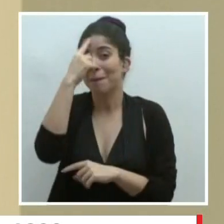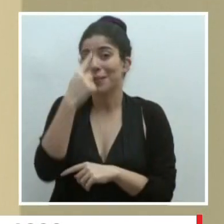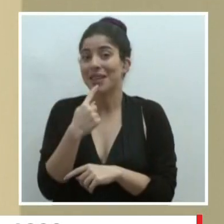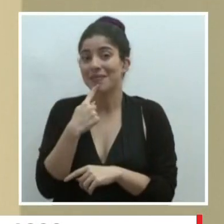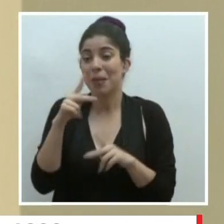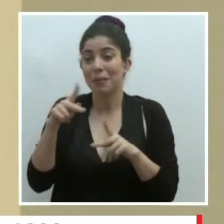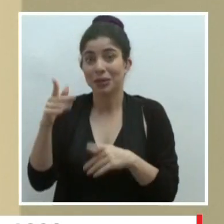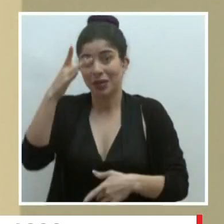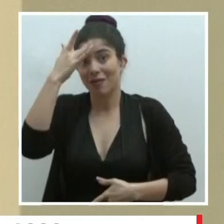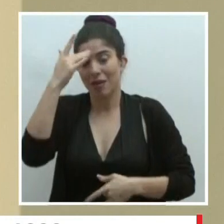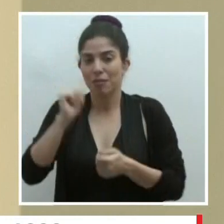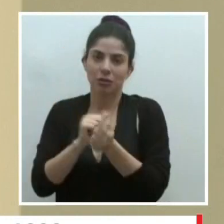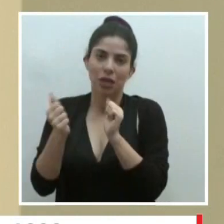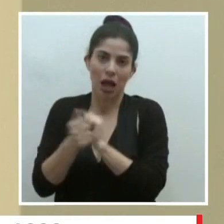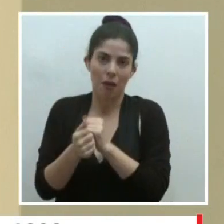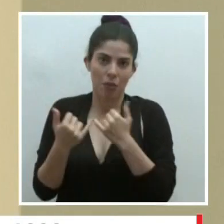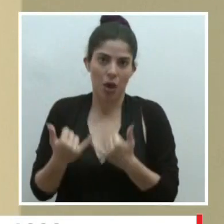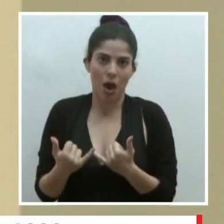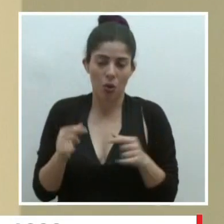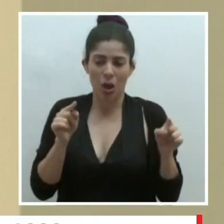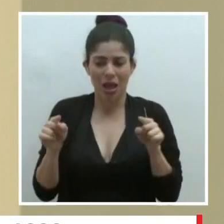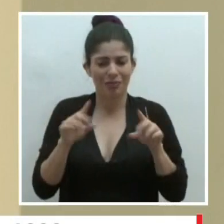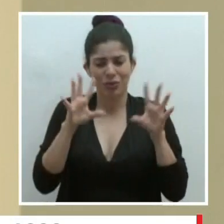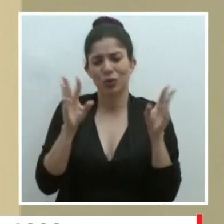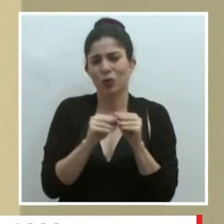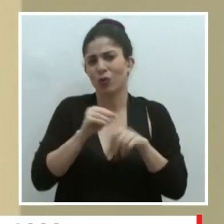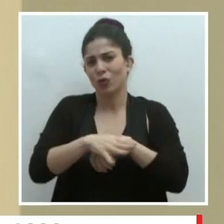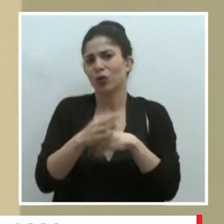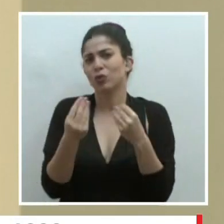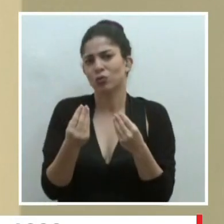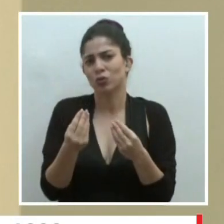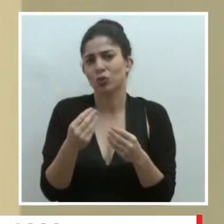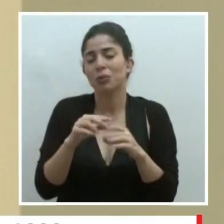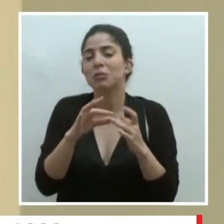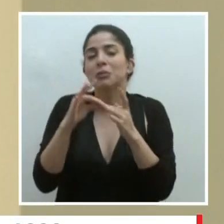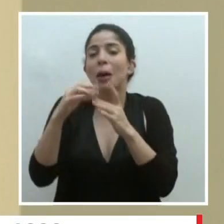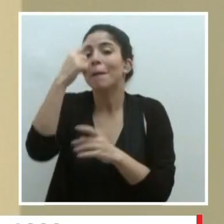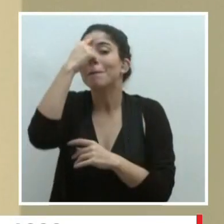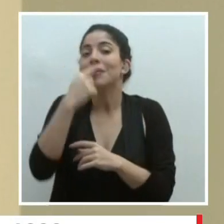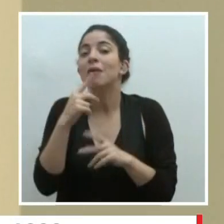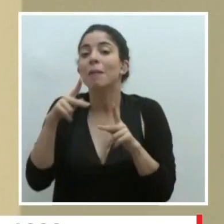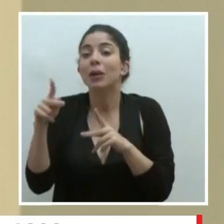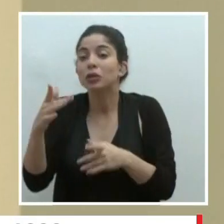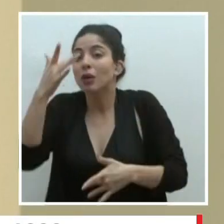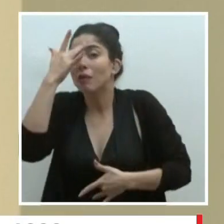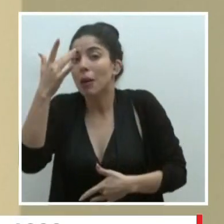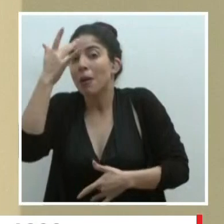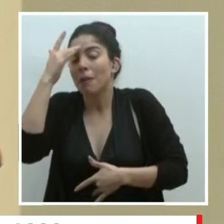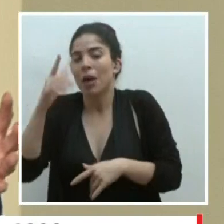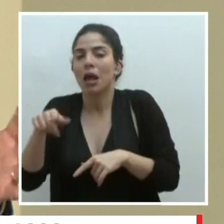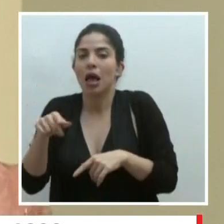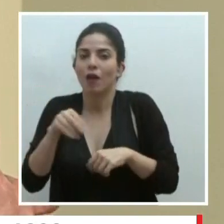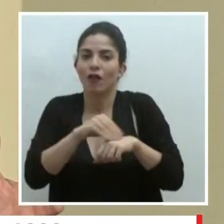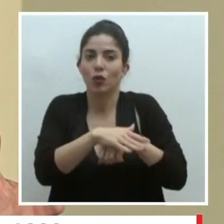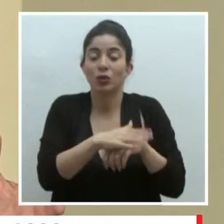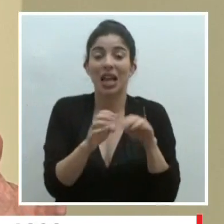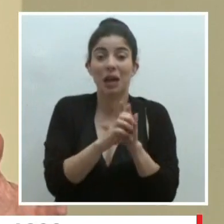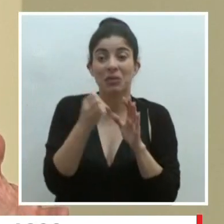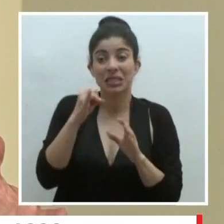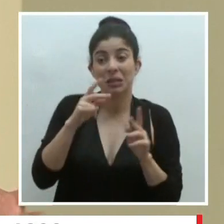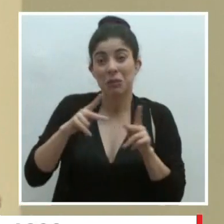población afectada, y eso pues tiene mucho que ver con eso, con los perfiles de las poblaciones que más se van afectando. Si tenemos una población